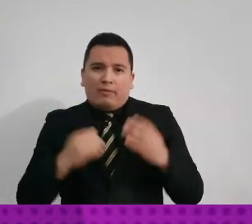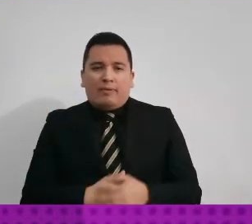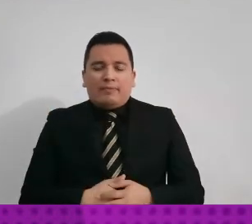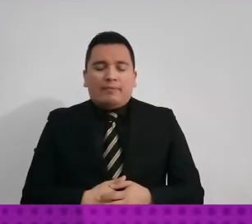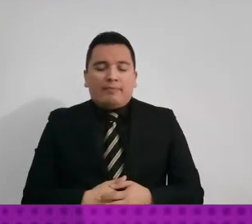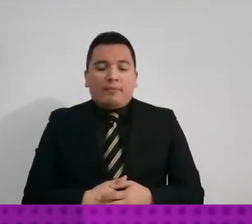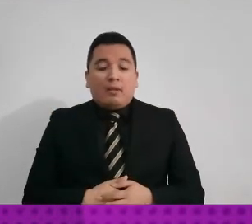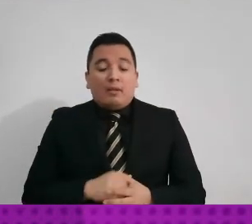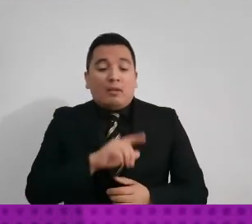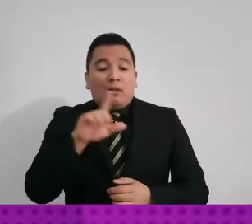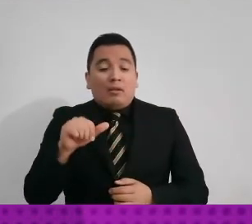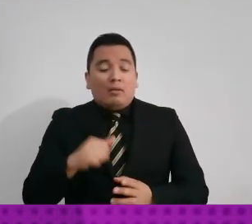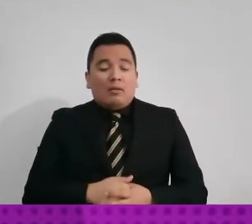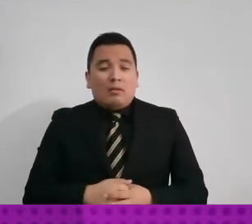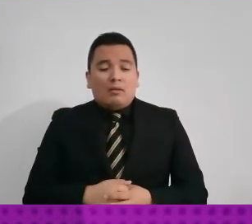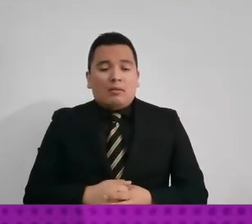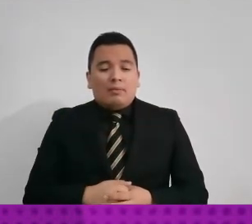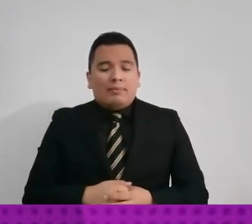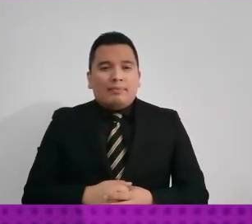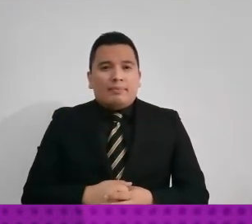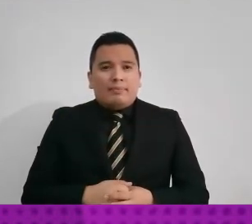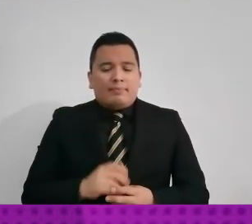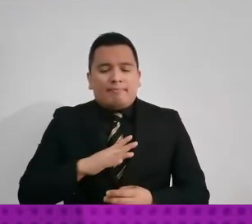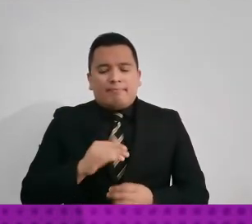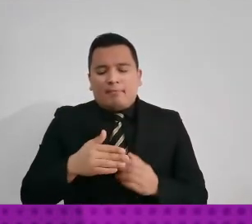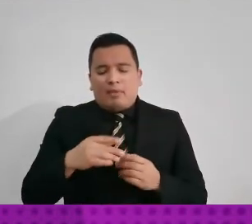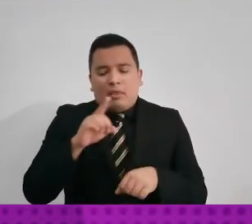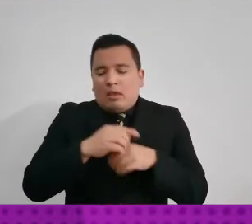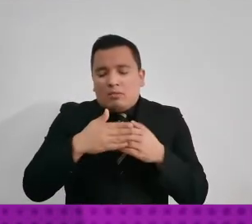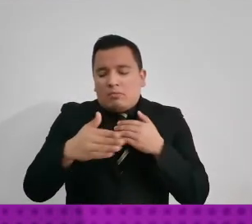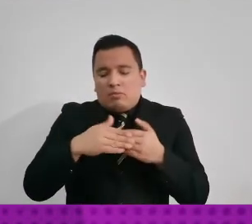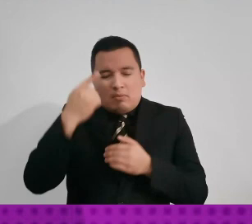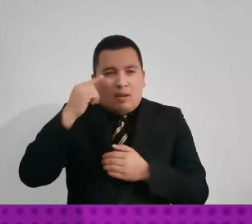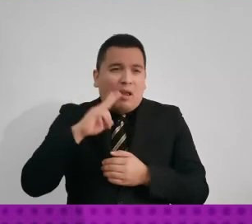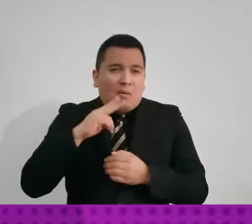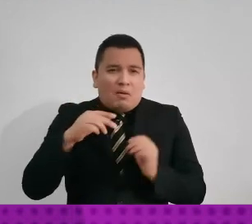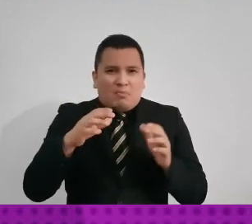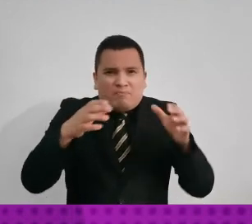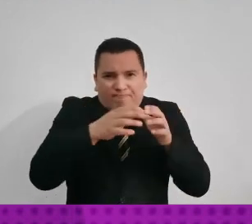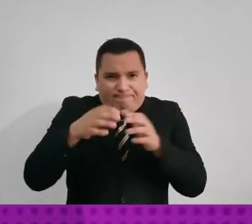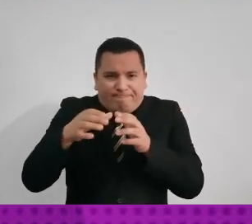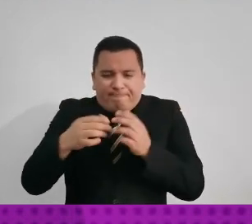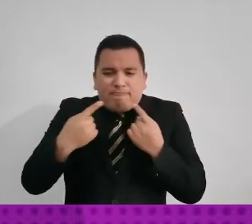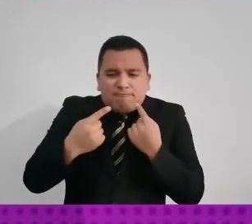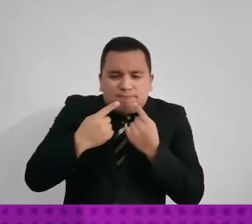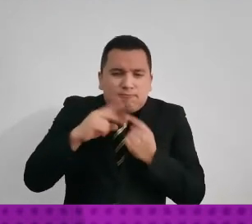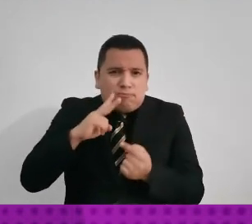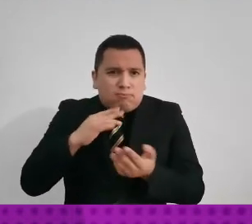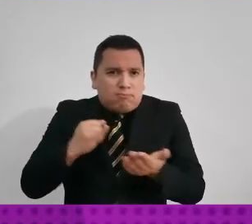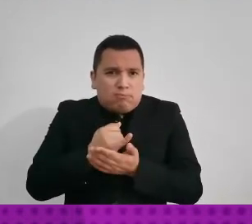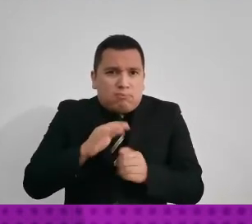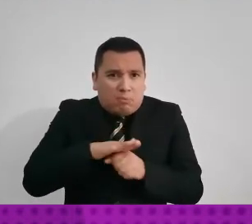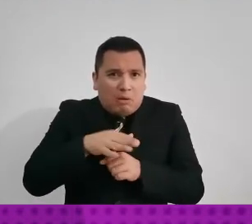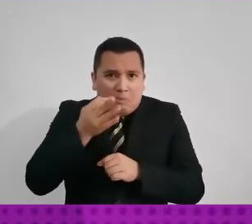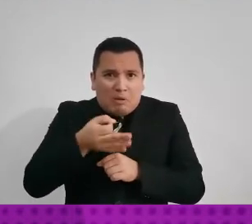febrero. Perfecto. Posteriormente a esto, se tienen unos días para que puedan dictaminar los comités